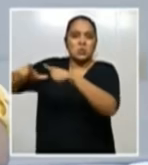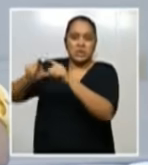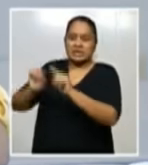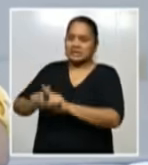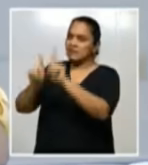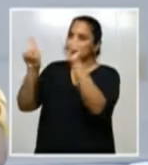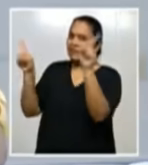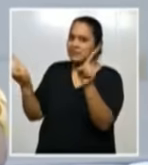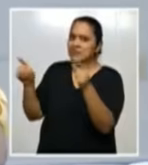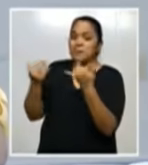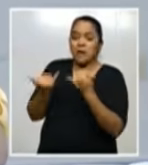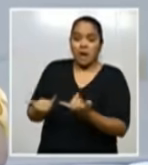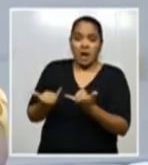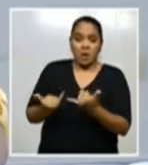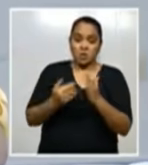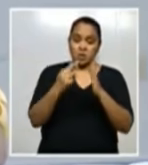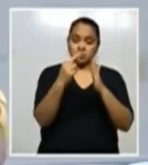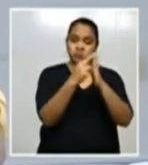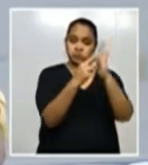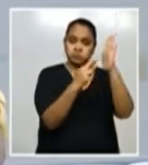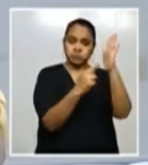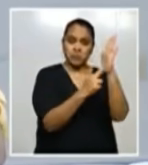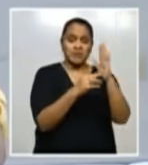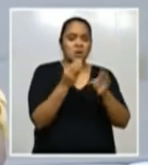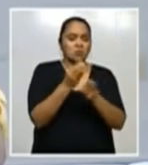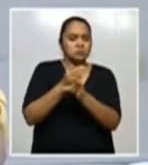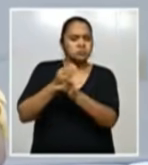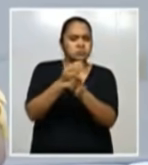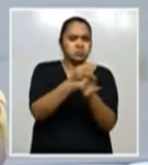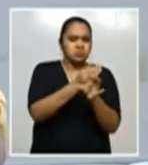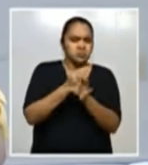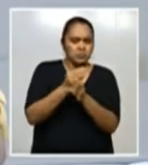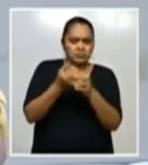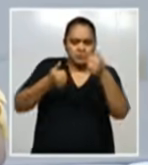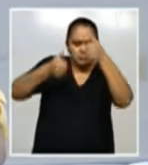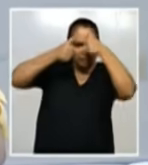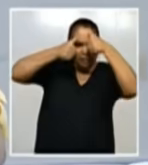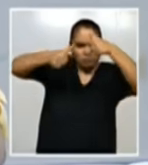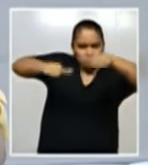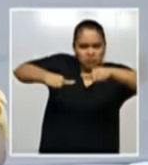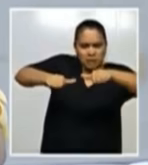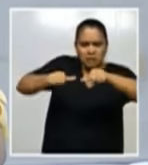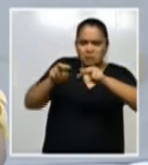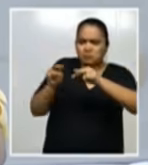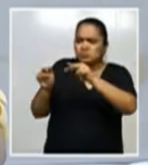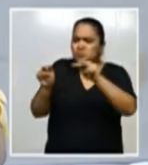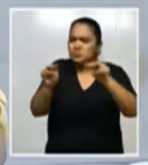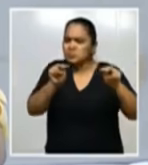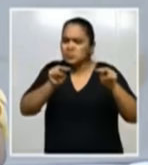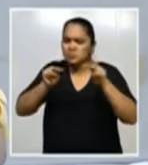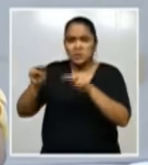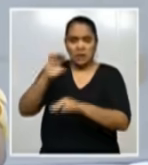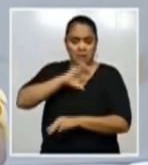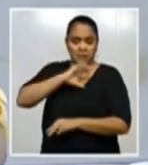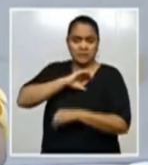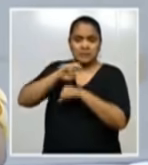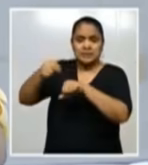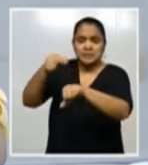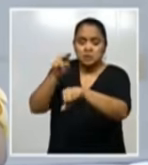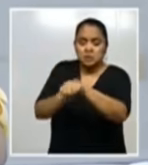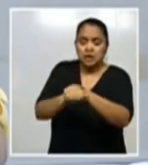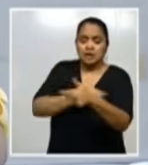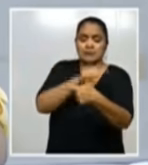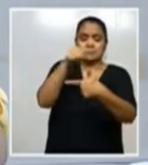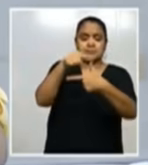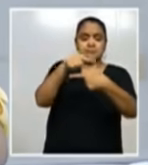está estructurando una comisión de auditoría que la conforma la Policía Nacional,